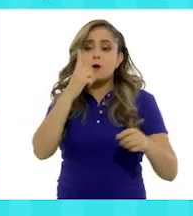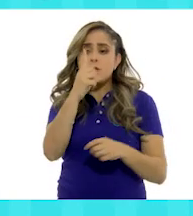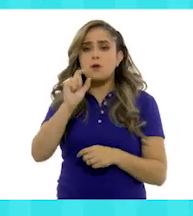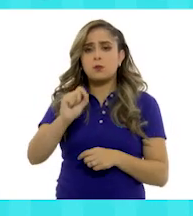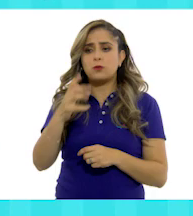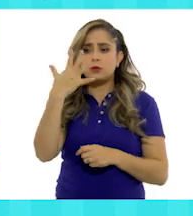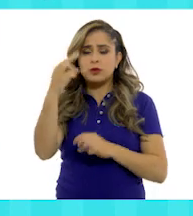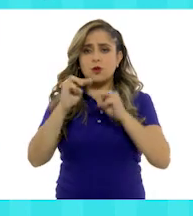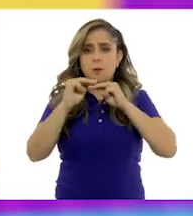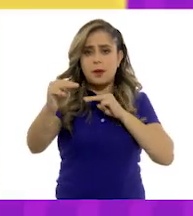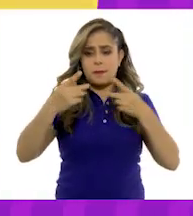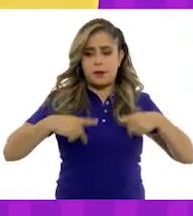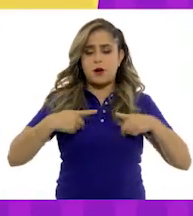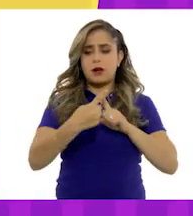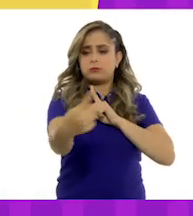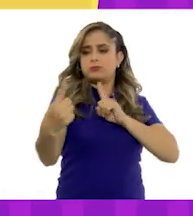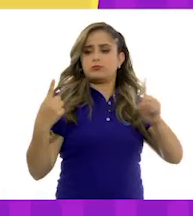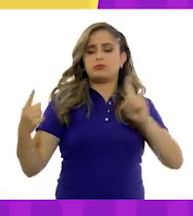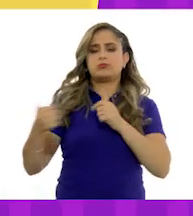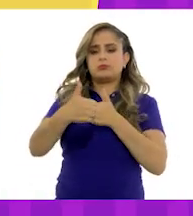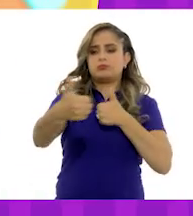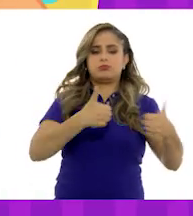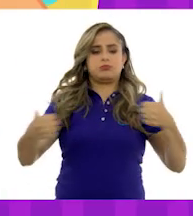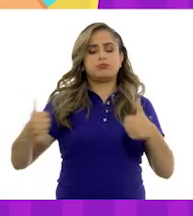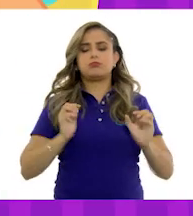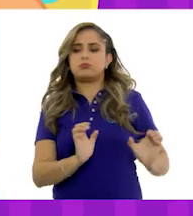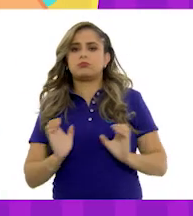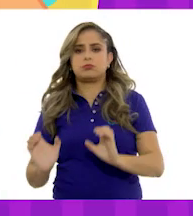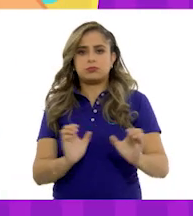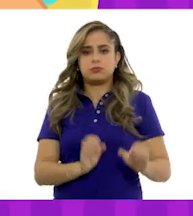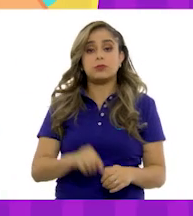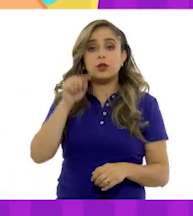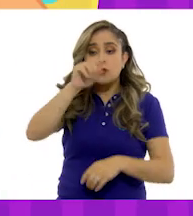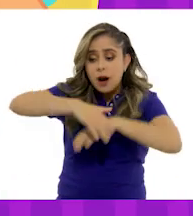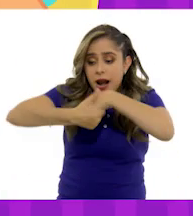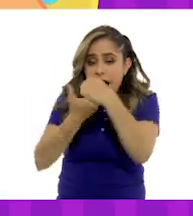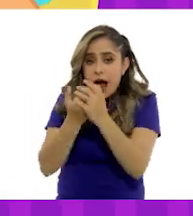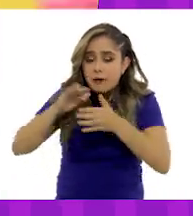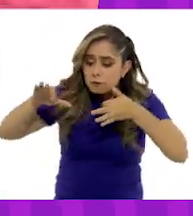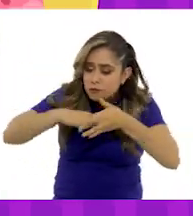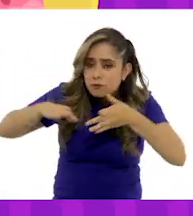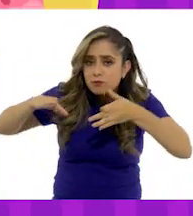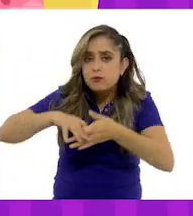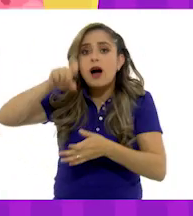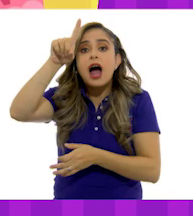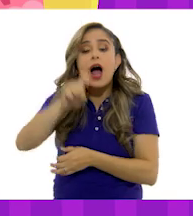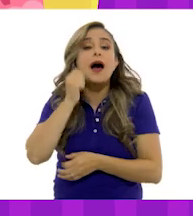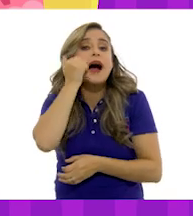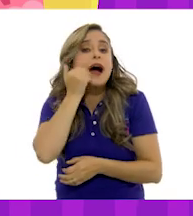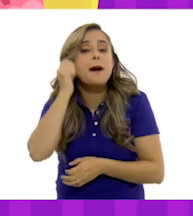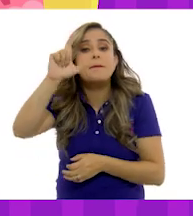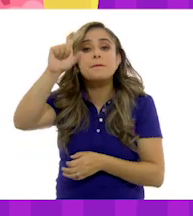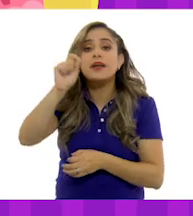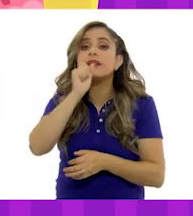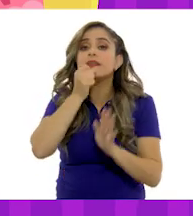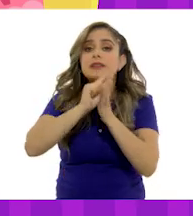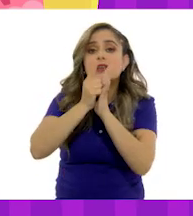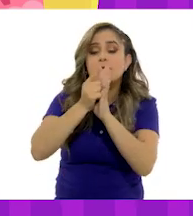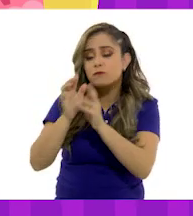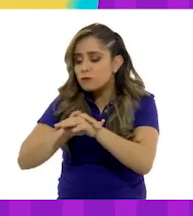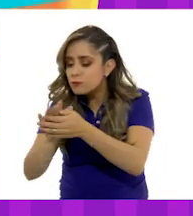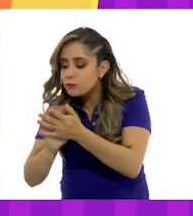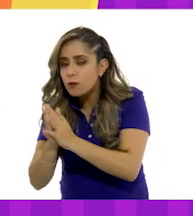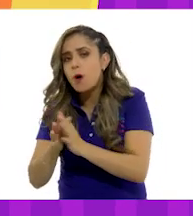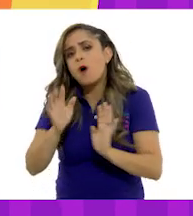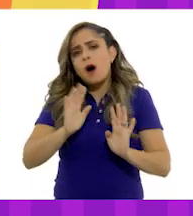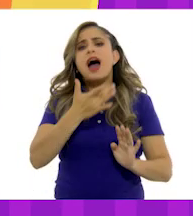1,5 metros entre tú y los demás. Lávate las manos muy seguido con agua y jabón por lo menos durante 20 segundos o